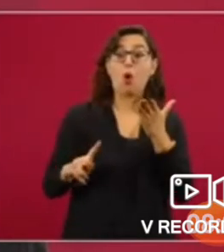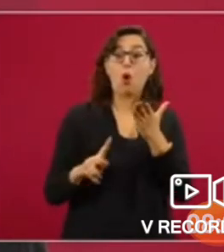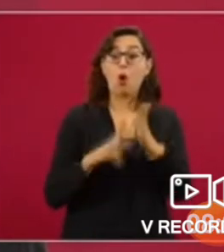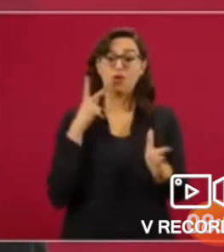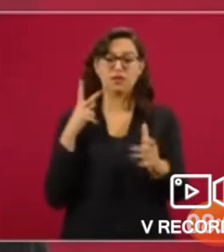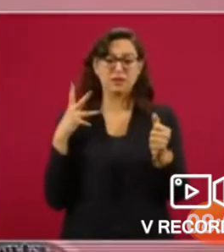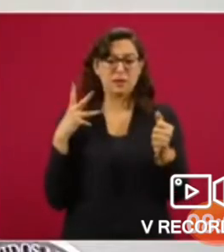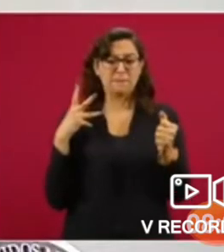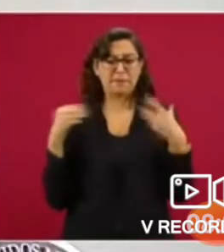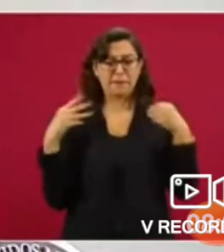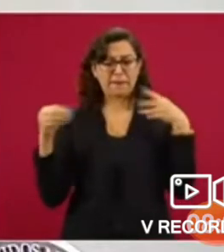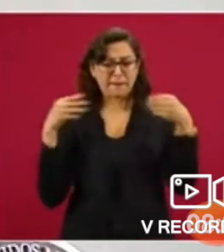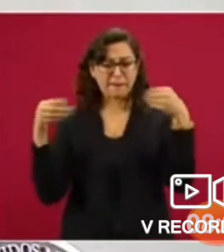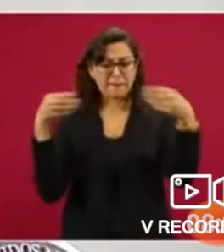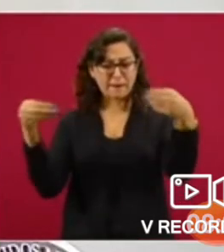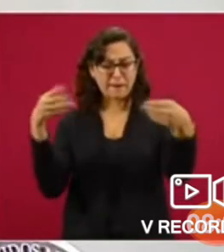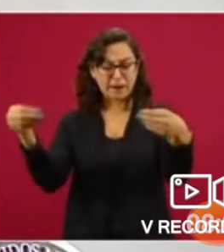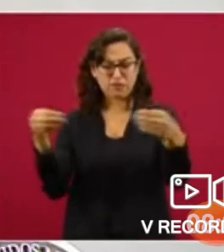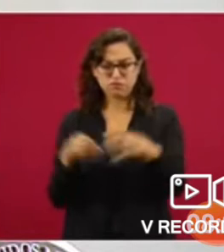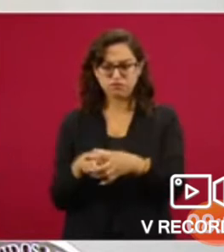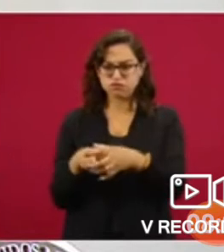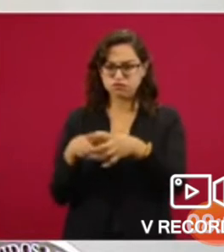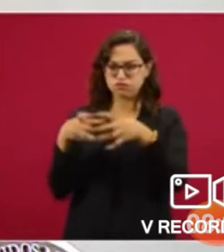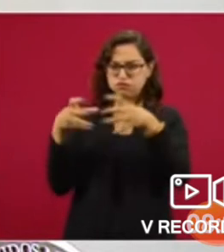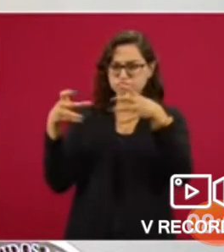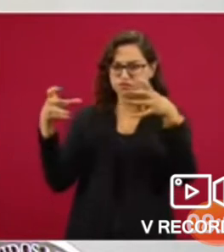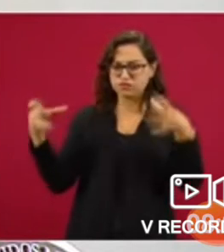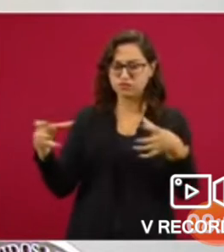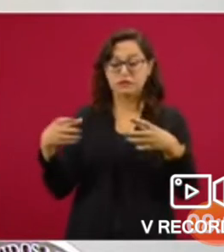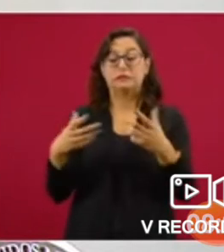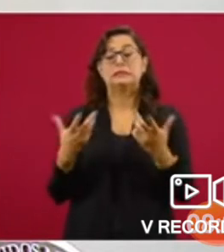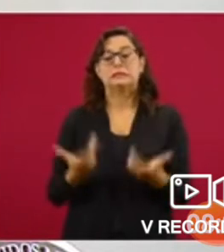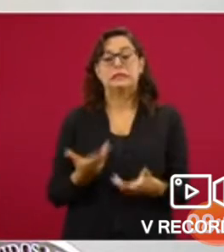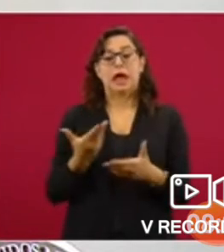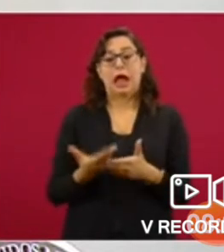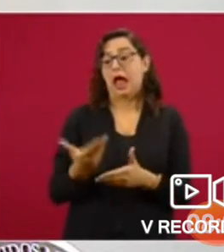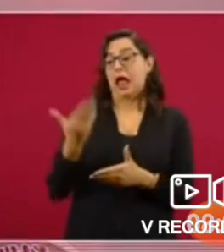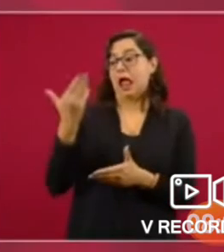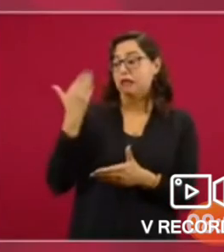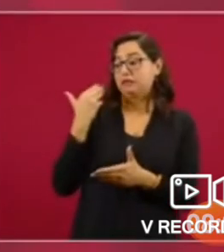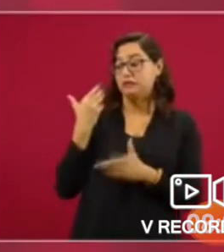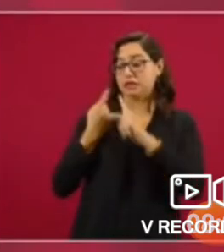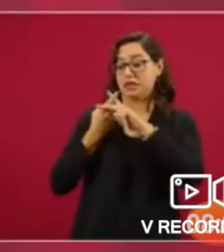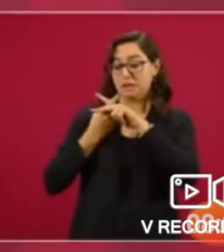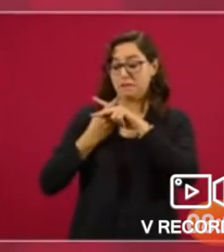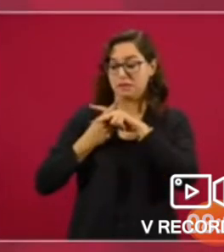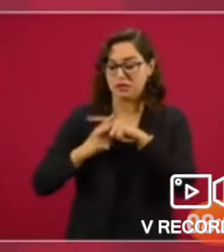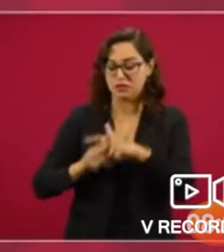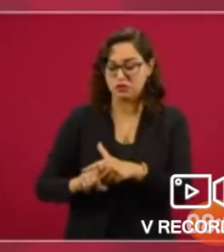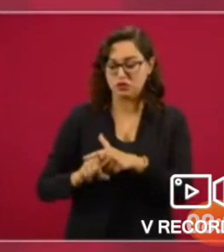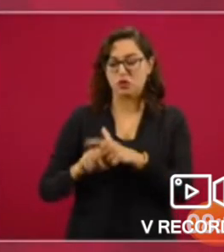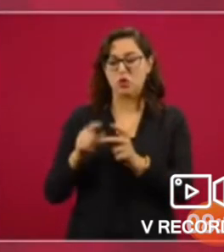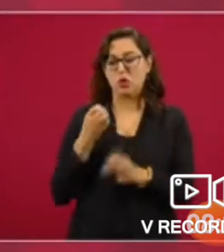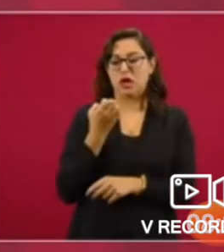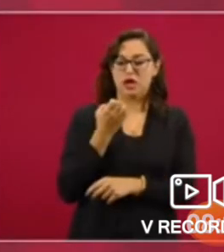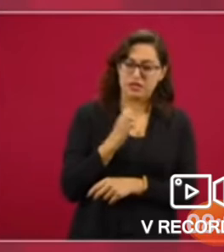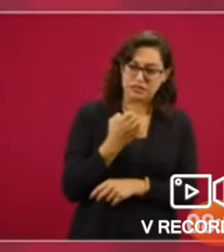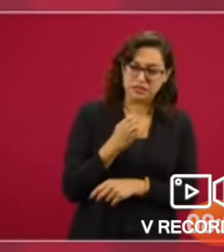repunte después de que tuvieron una intensa transmisión al inicio de la epidemia, entre